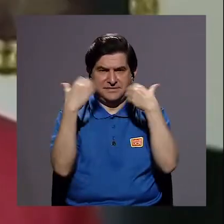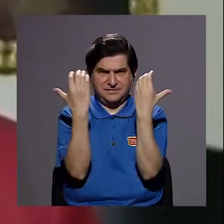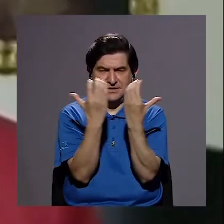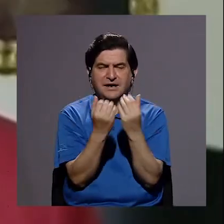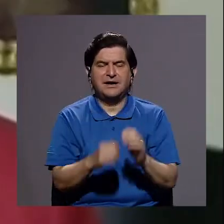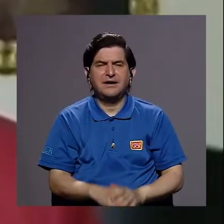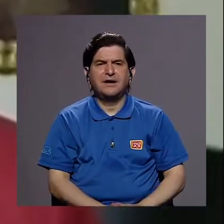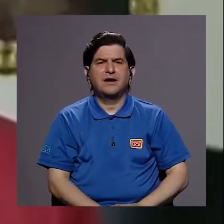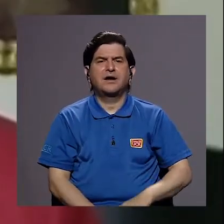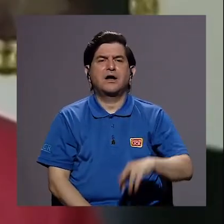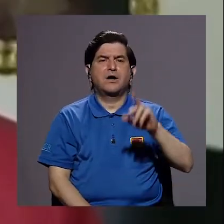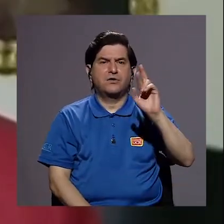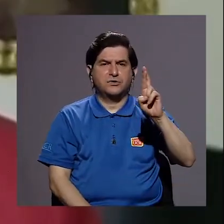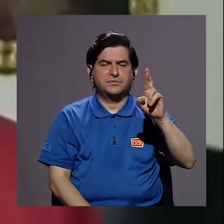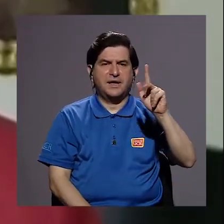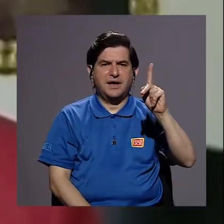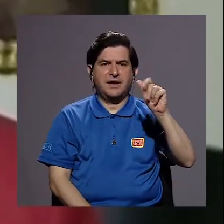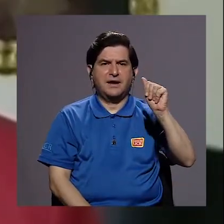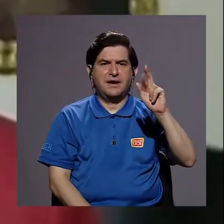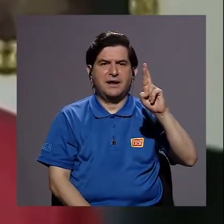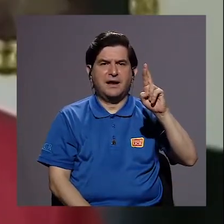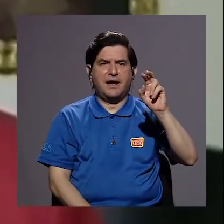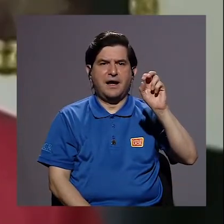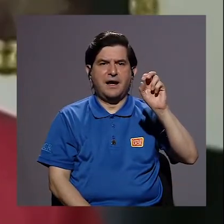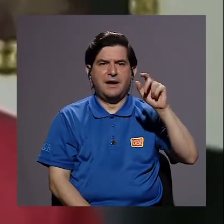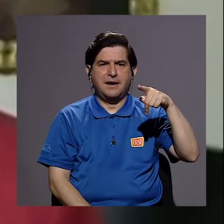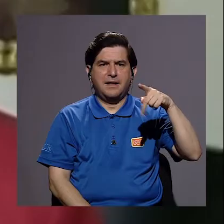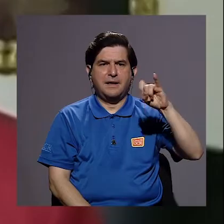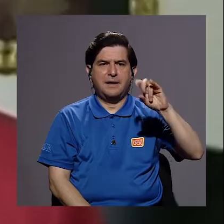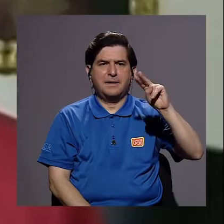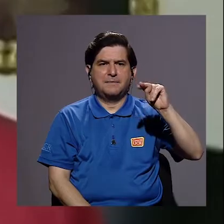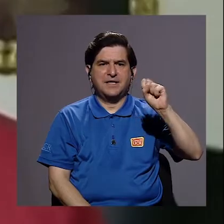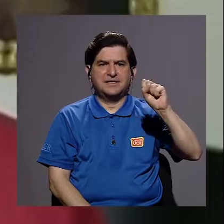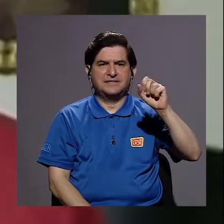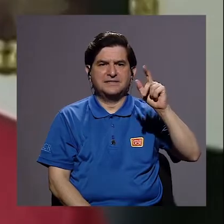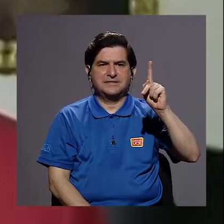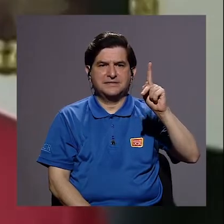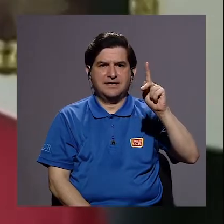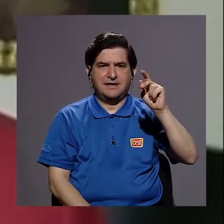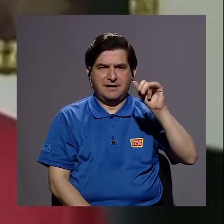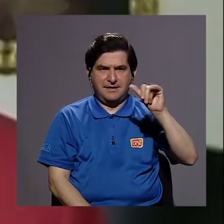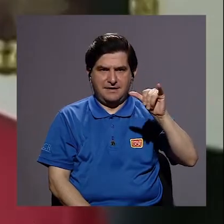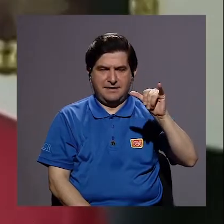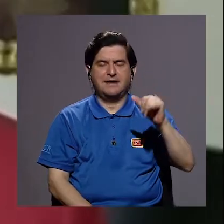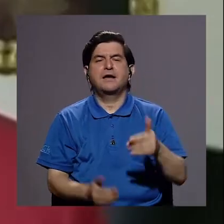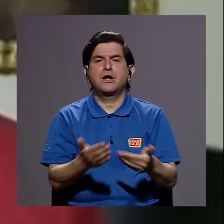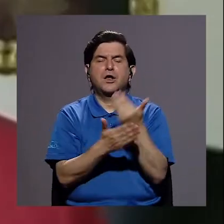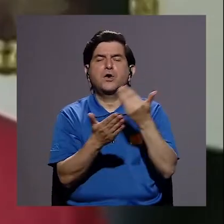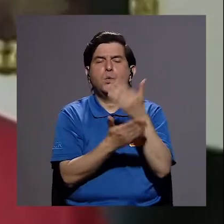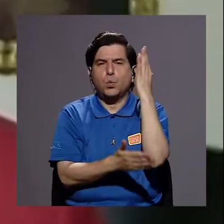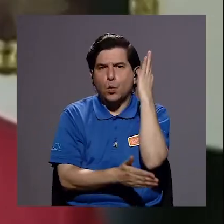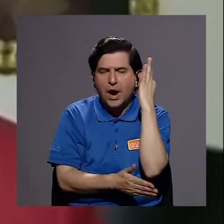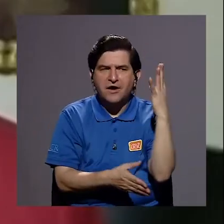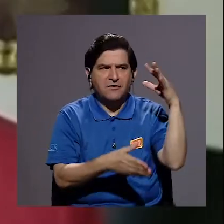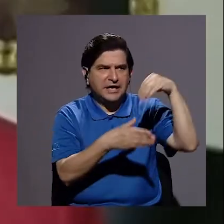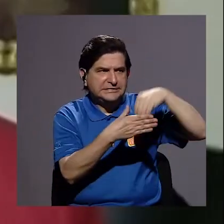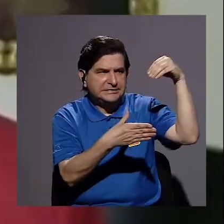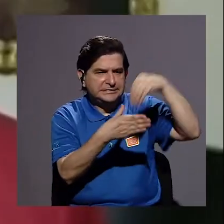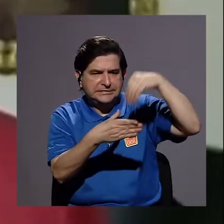clases doña Rosemary Karpinski. Es decir, había también nuevas